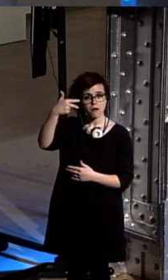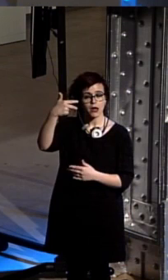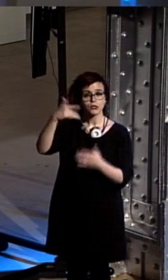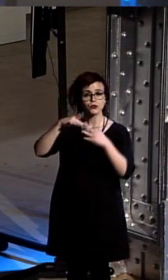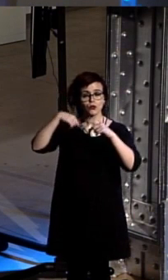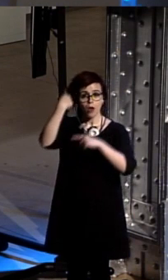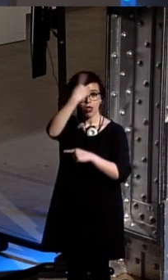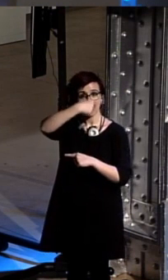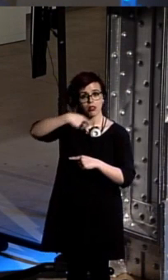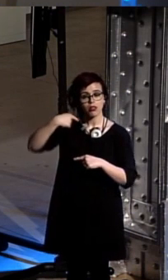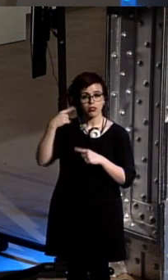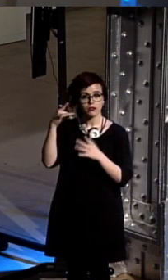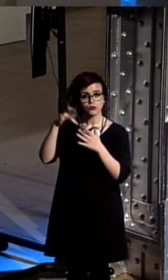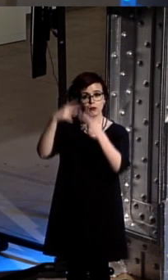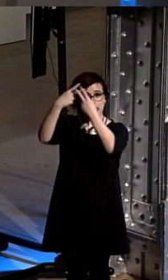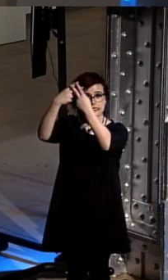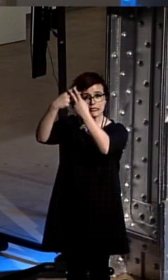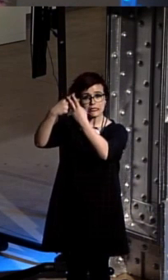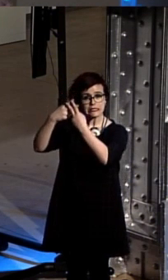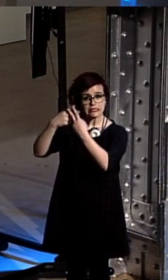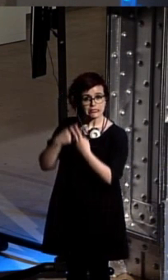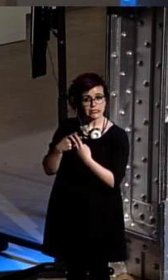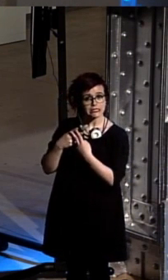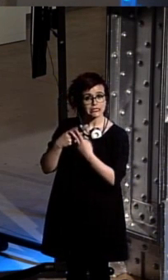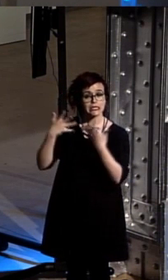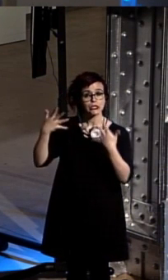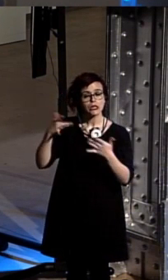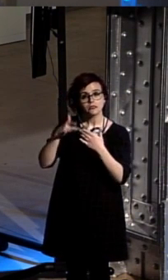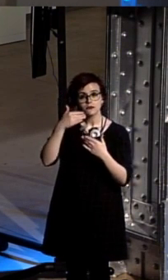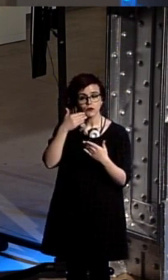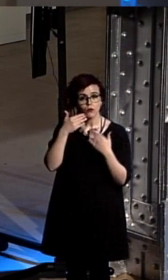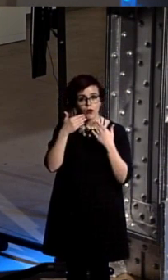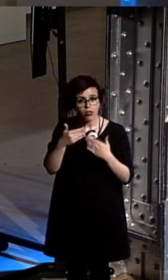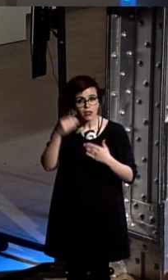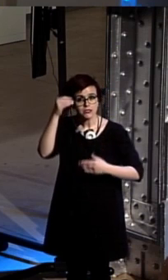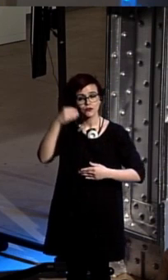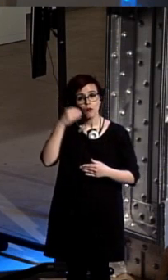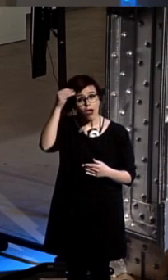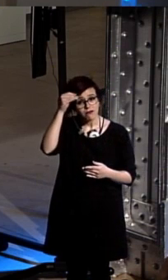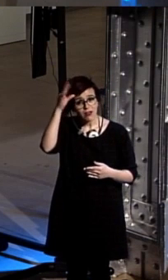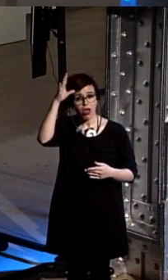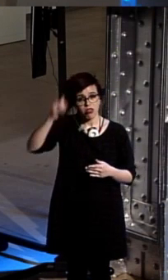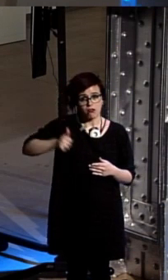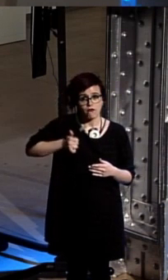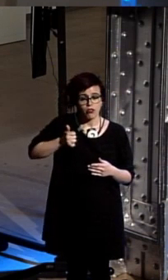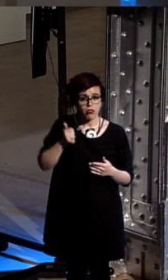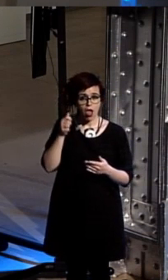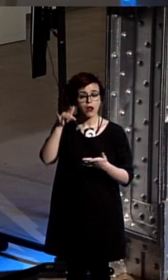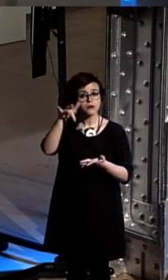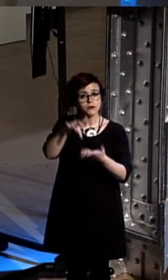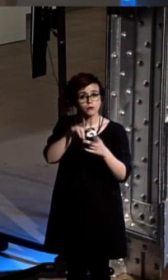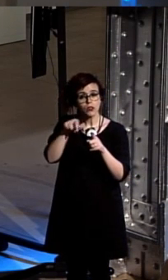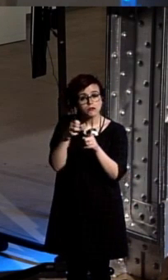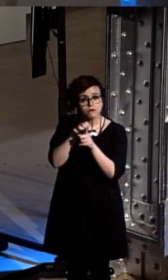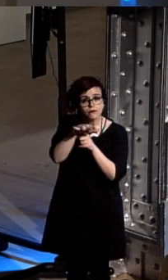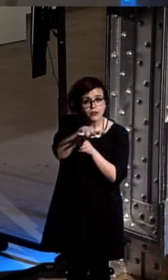el análisis facial. Así que toda esta inteligencia artificial y sus implicaciones